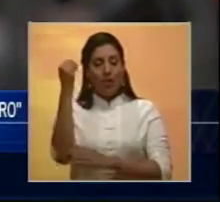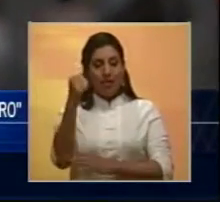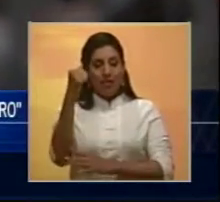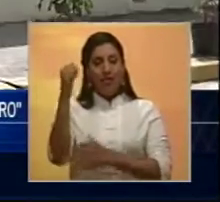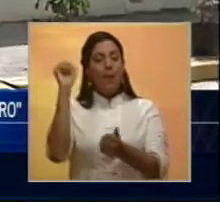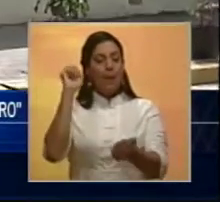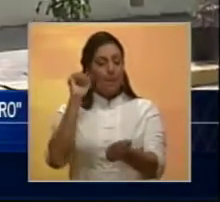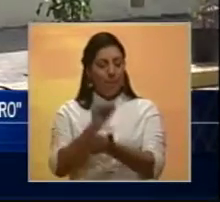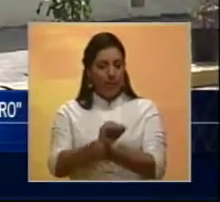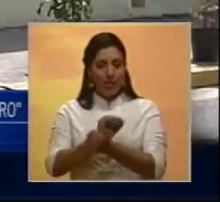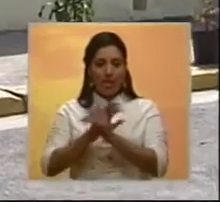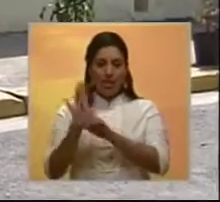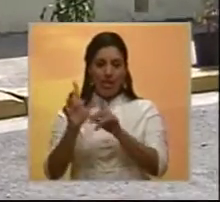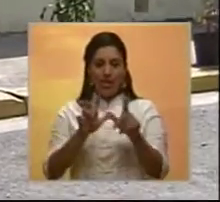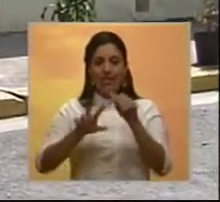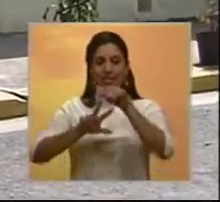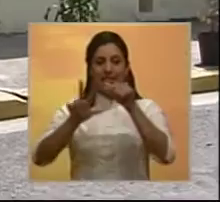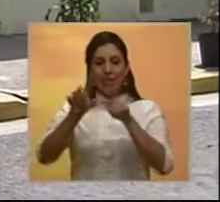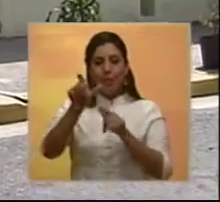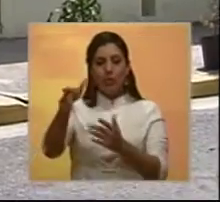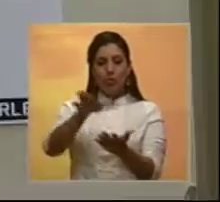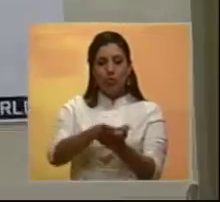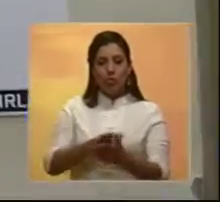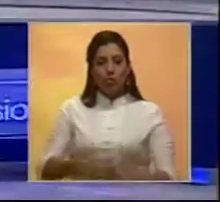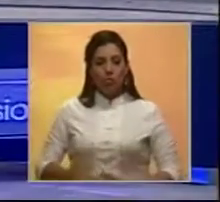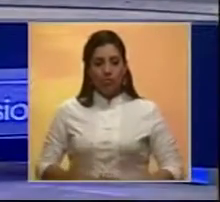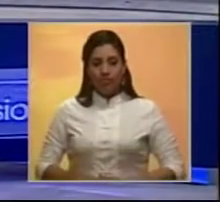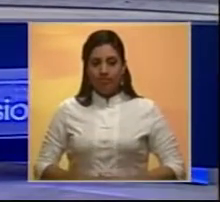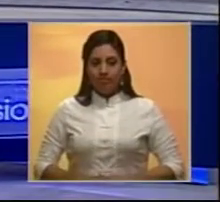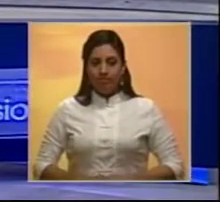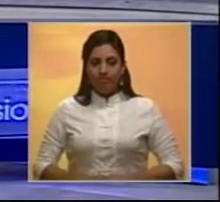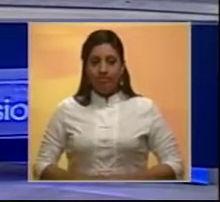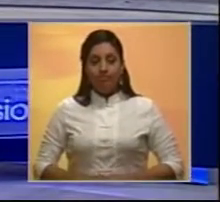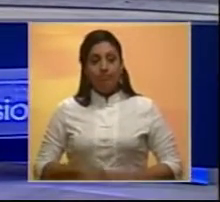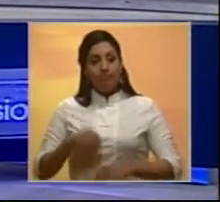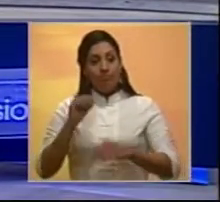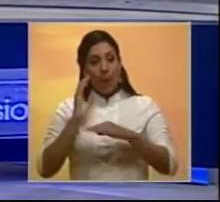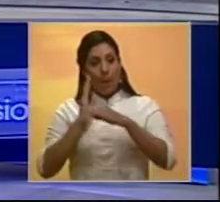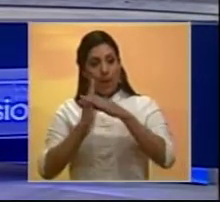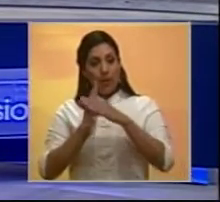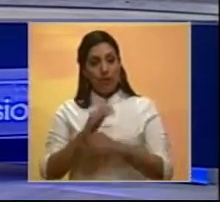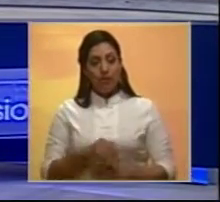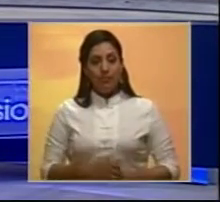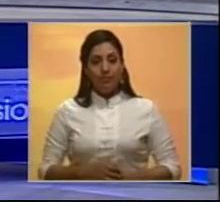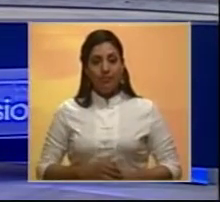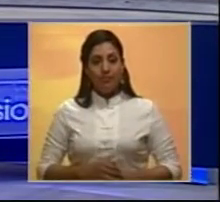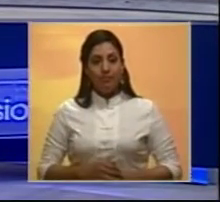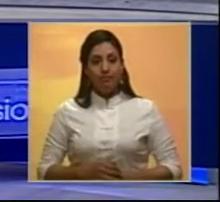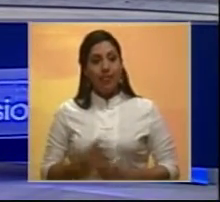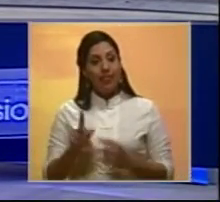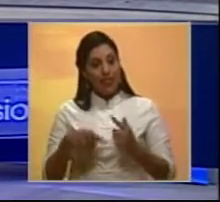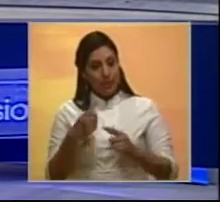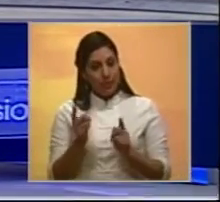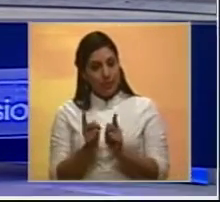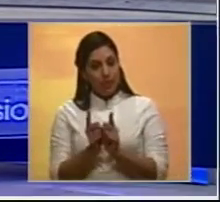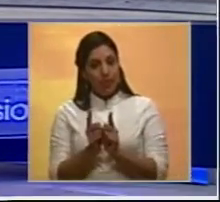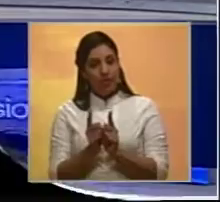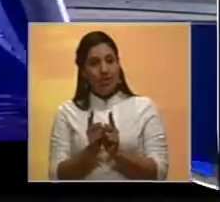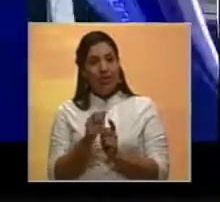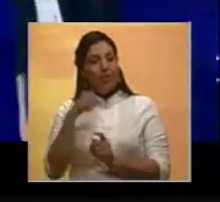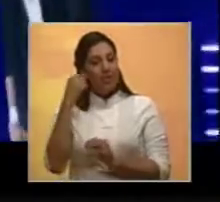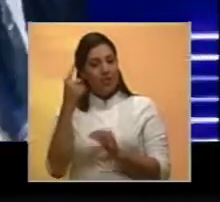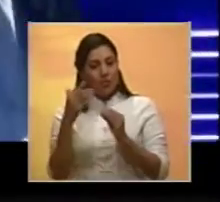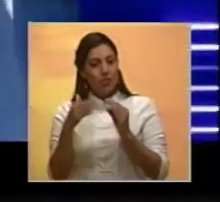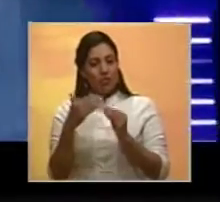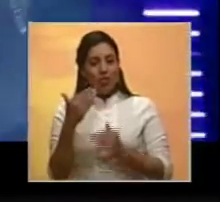lograron detener al triple homicida. Amigos, hacemos una nueva pausa. En breve. En Estrenos